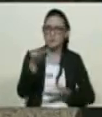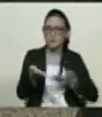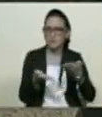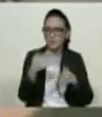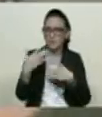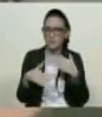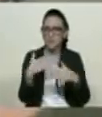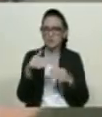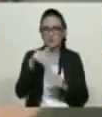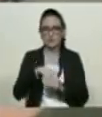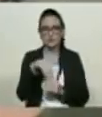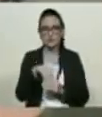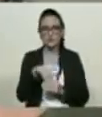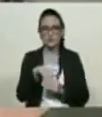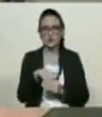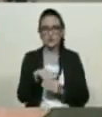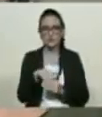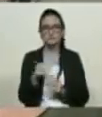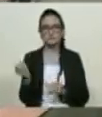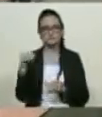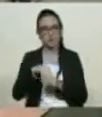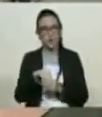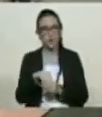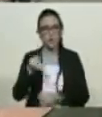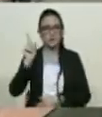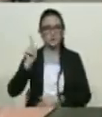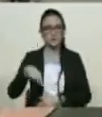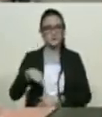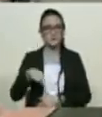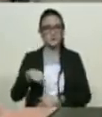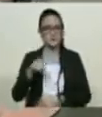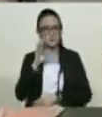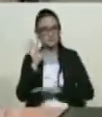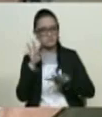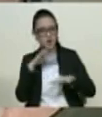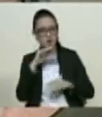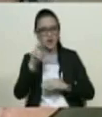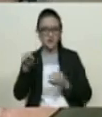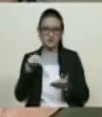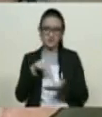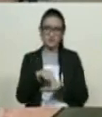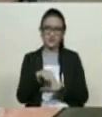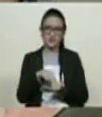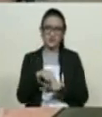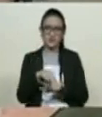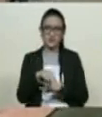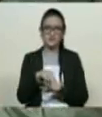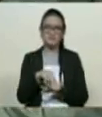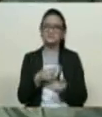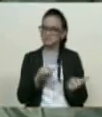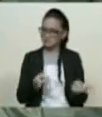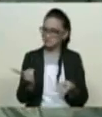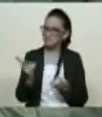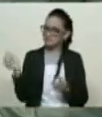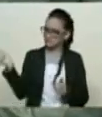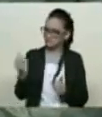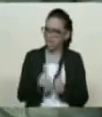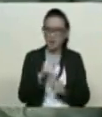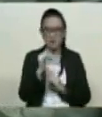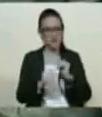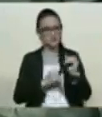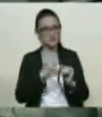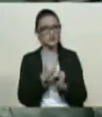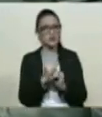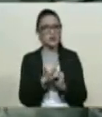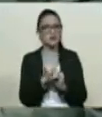proceso electoral, hemos incorporado también a los observadores nacionales que los hemos ido invitando, acompañantes internacionales